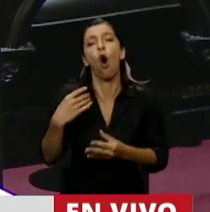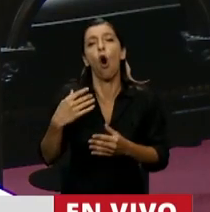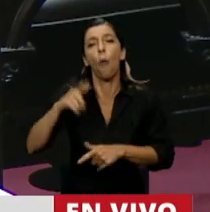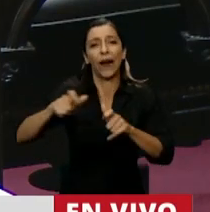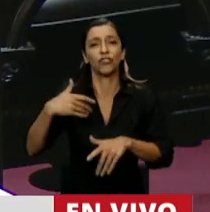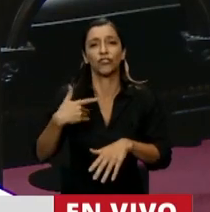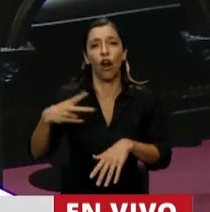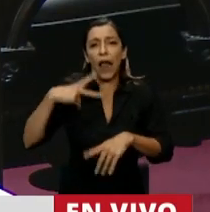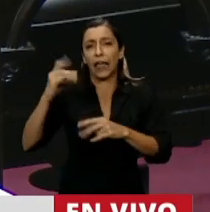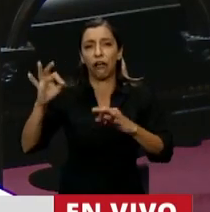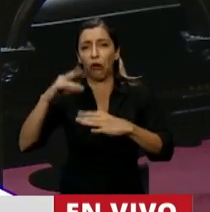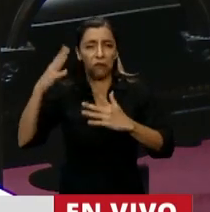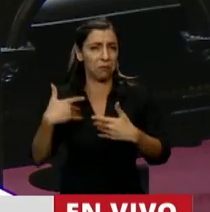alta.